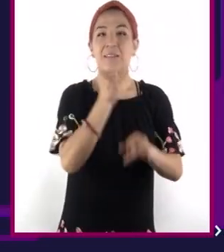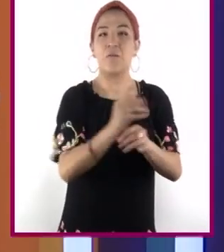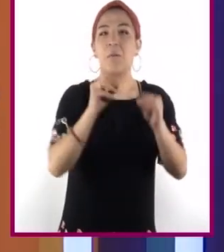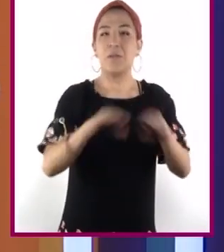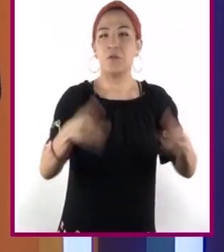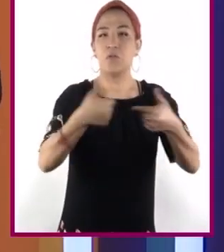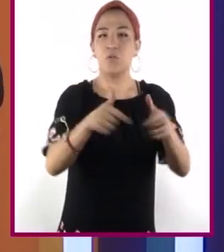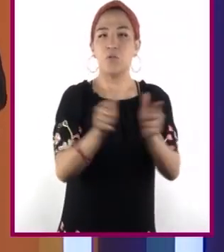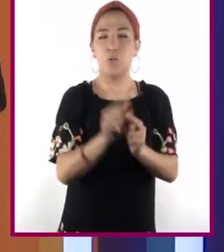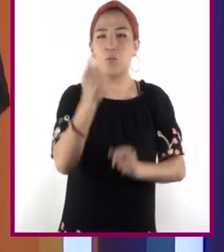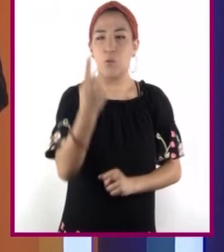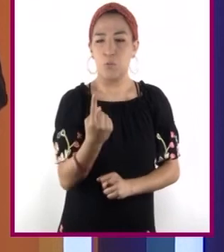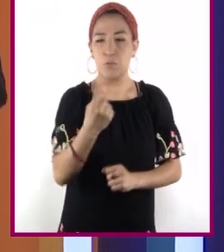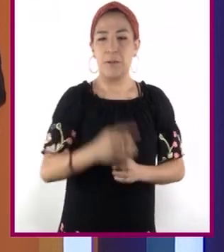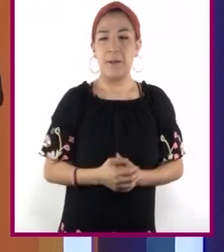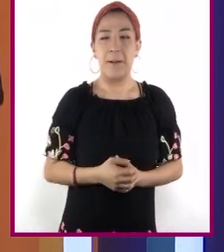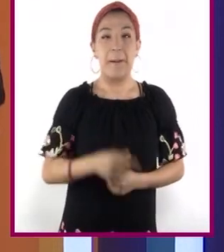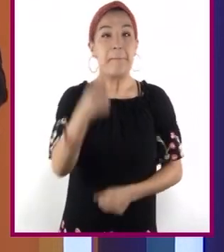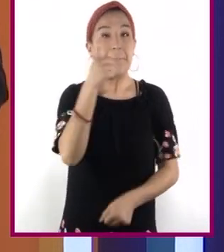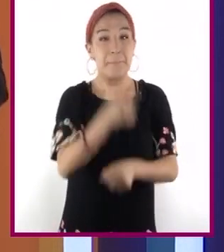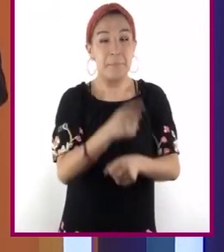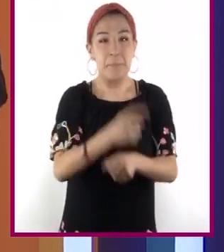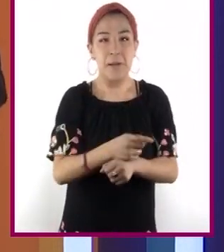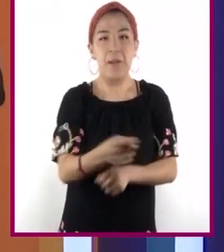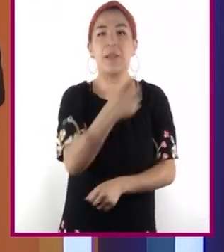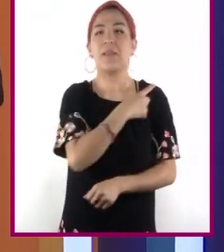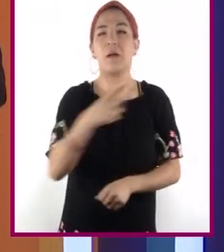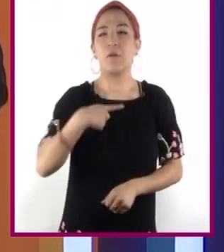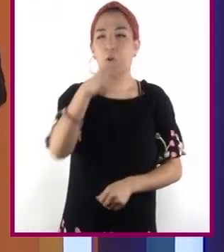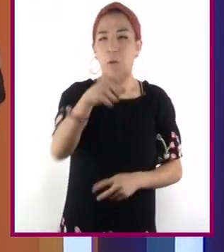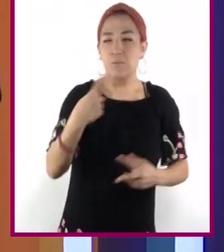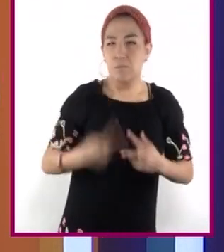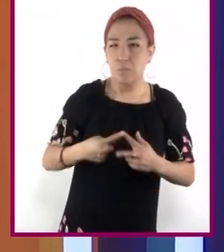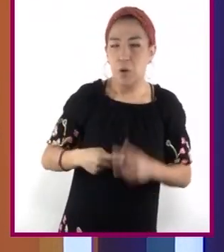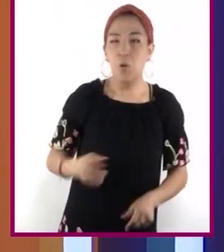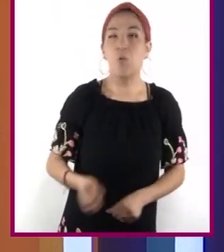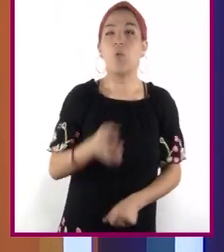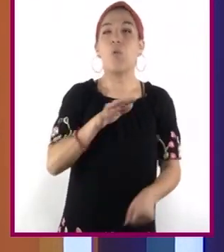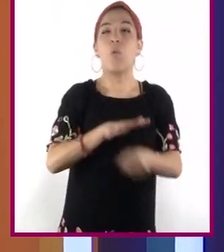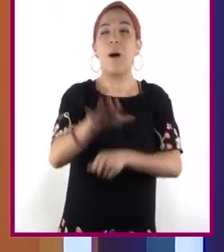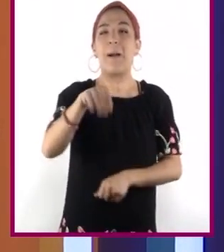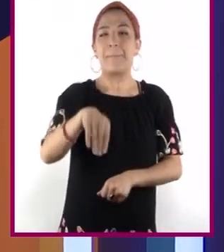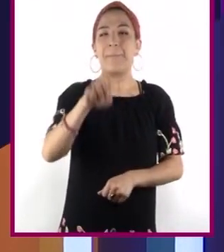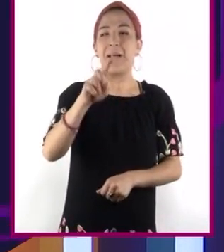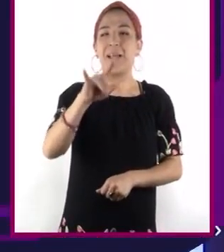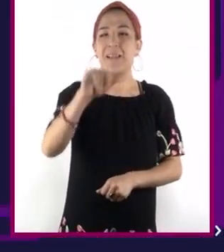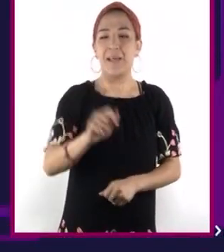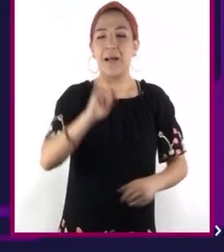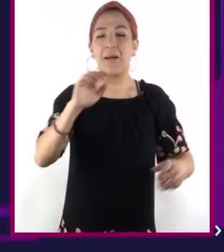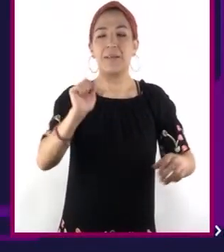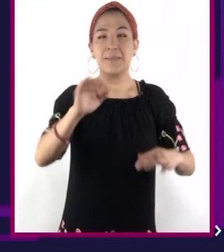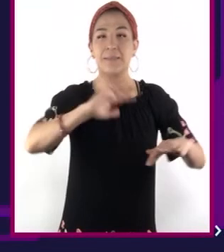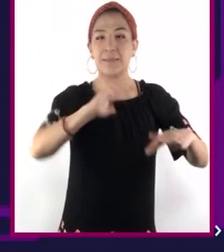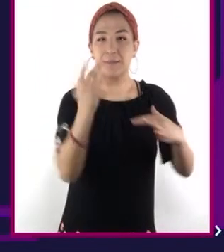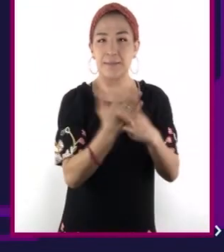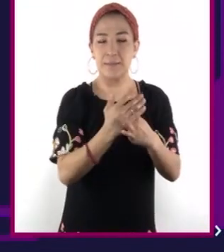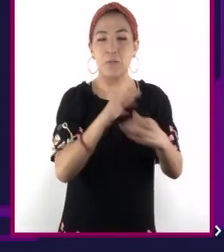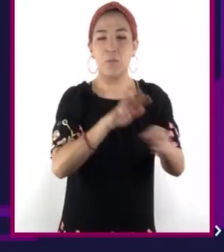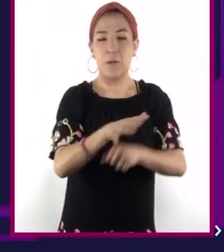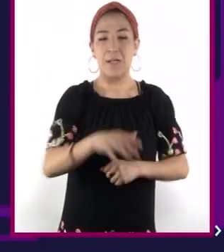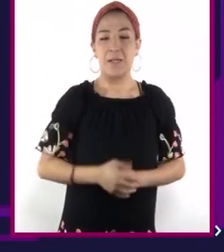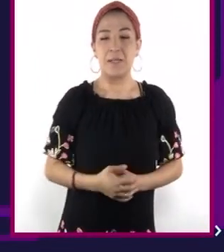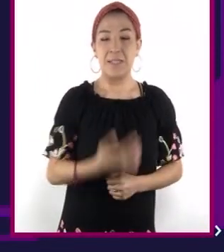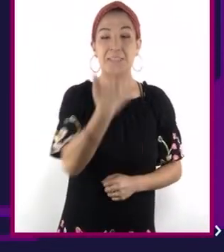1. Primero, calculen la media de cada conjunto. La media del primer conjunto